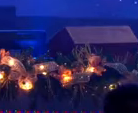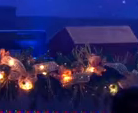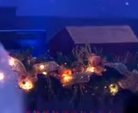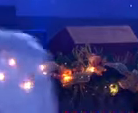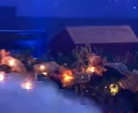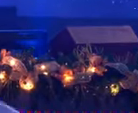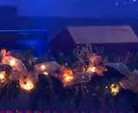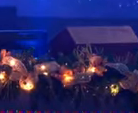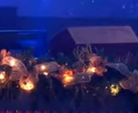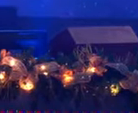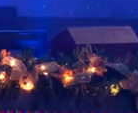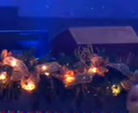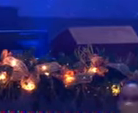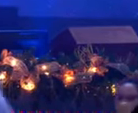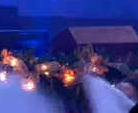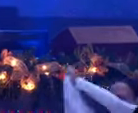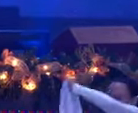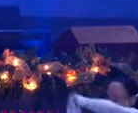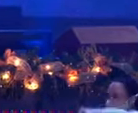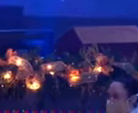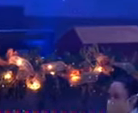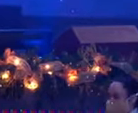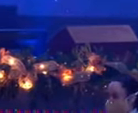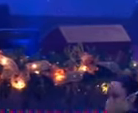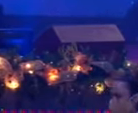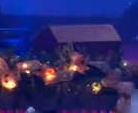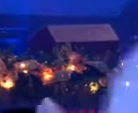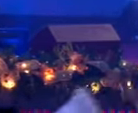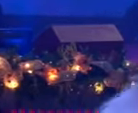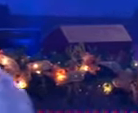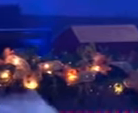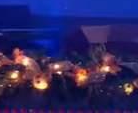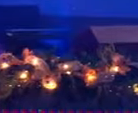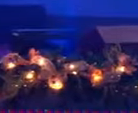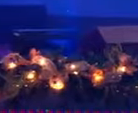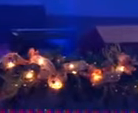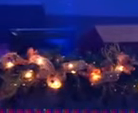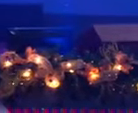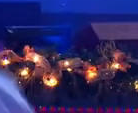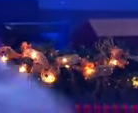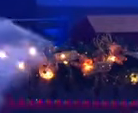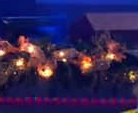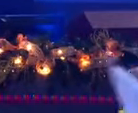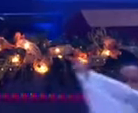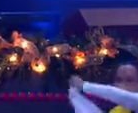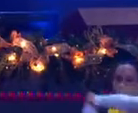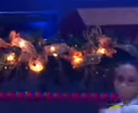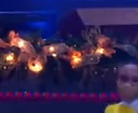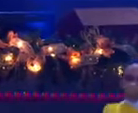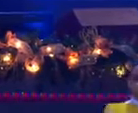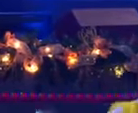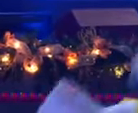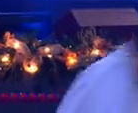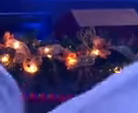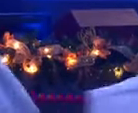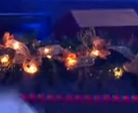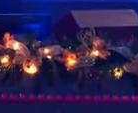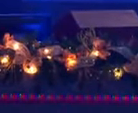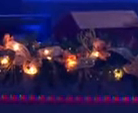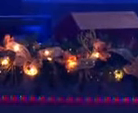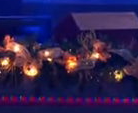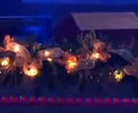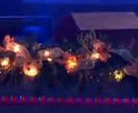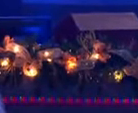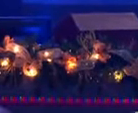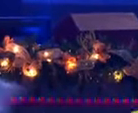Dios es grande y es poderoso, y Él recibe nuestra adoración. A los que están a través de CTN Internacional, bienvenido a